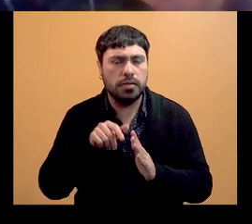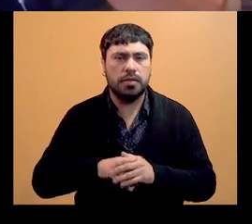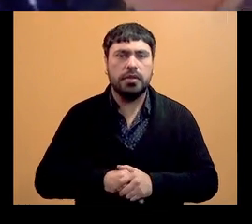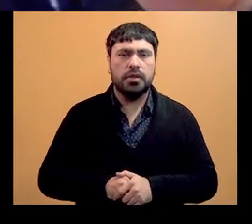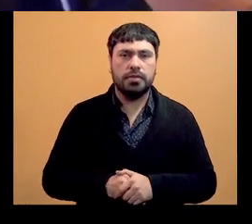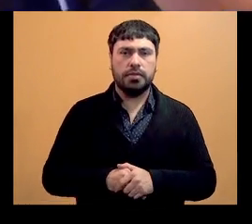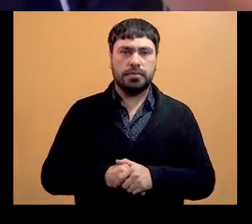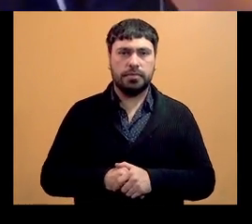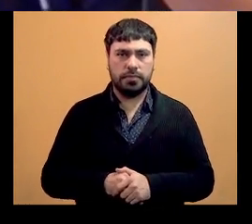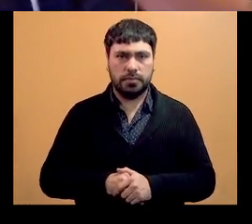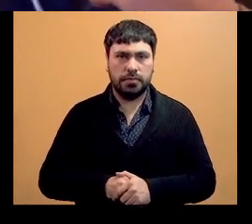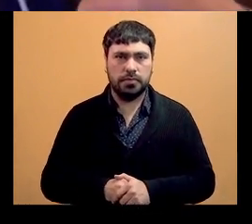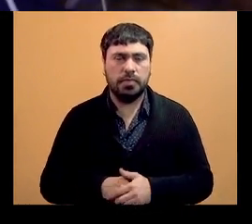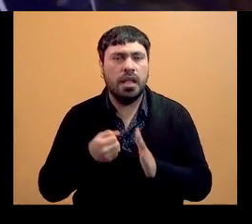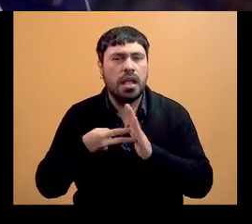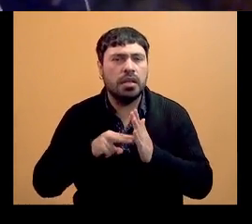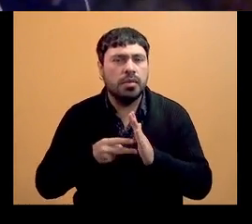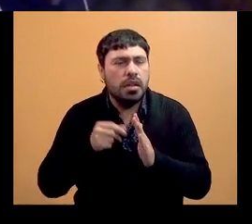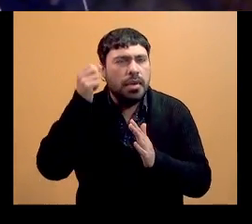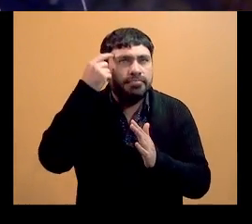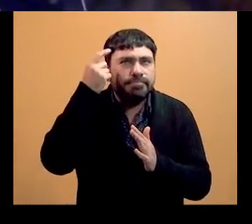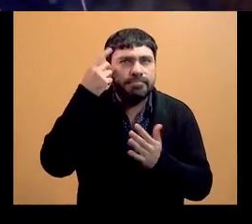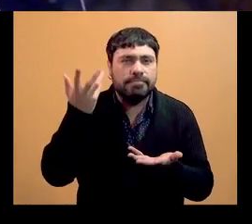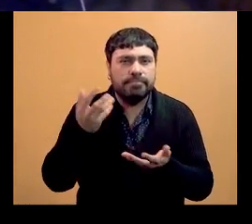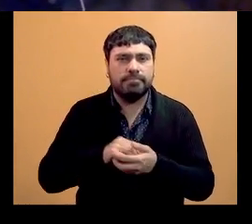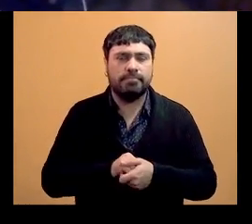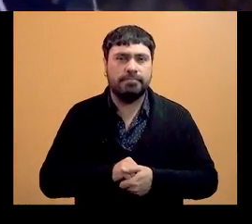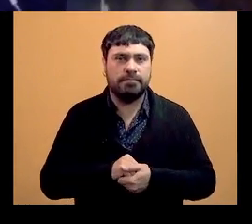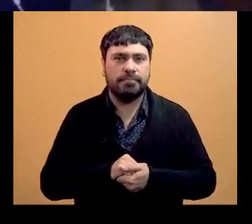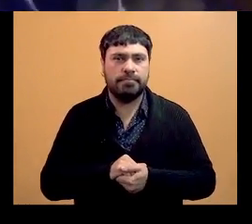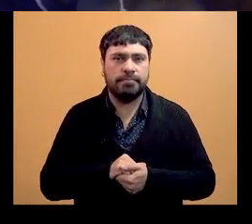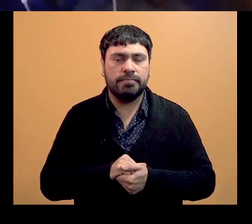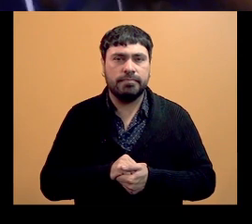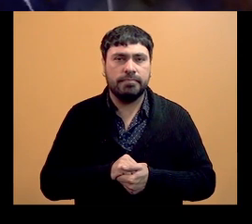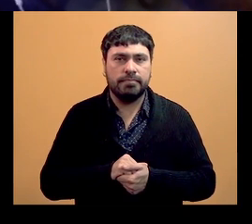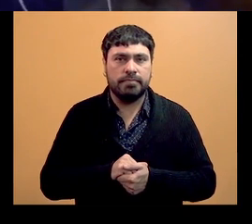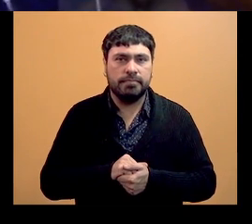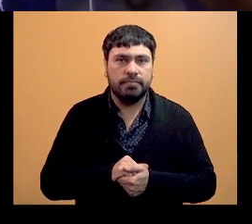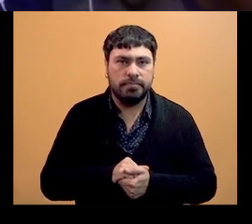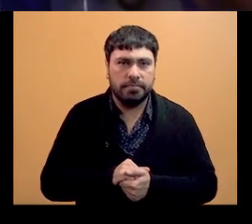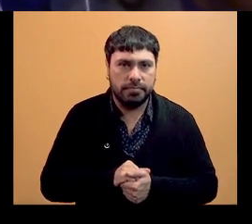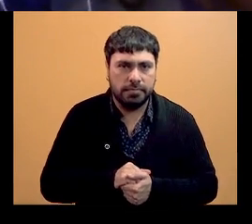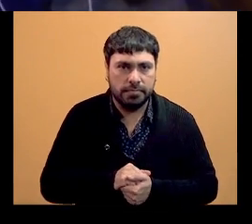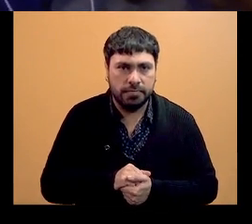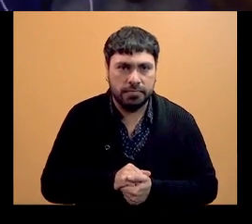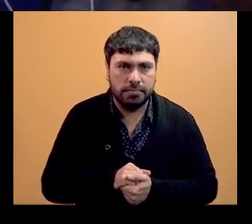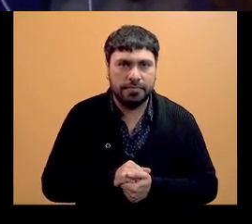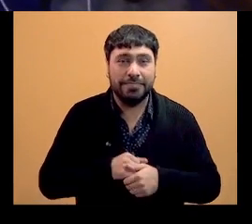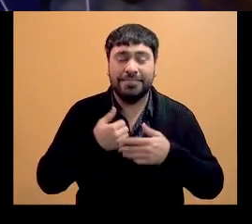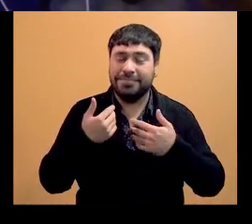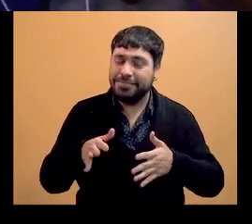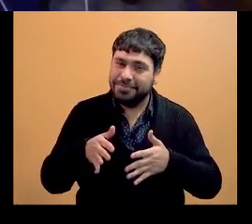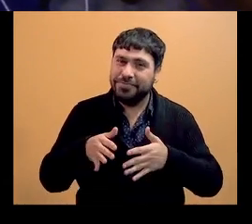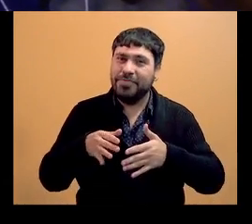día más en la mente de la gente es, como comentaba al final de mi respuesta, lo que está ocurriendo con los satélites